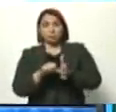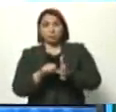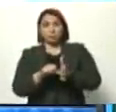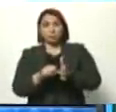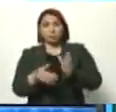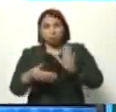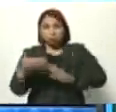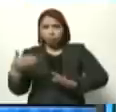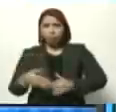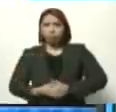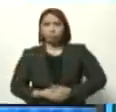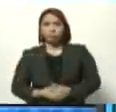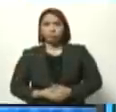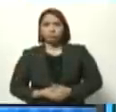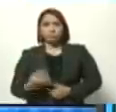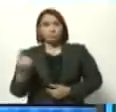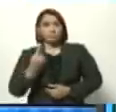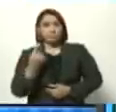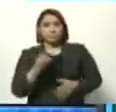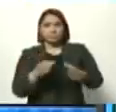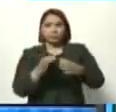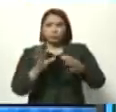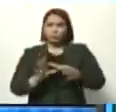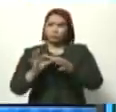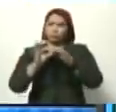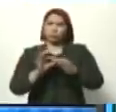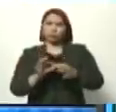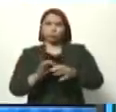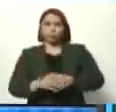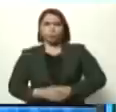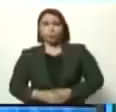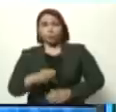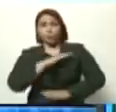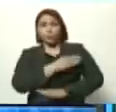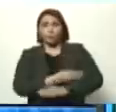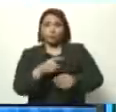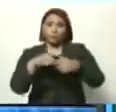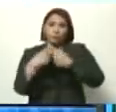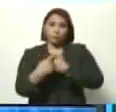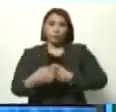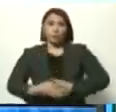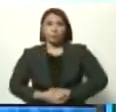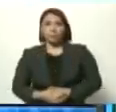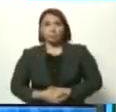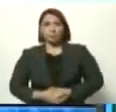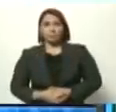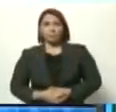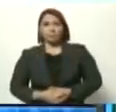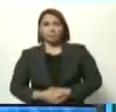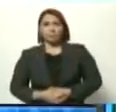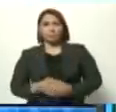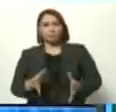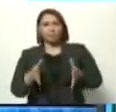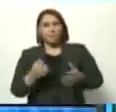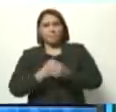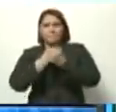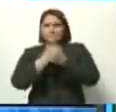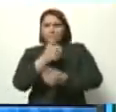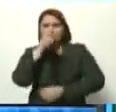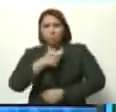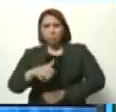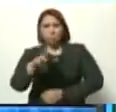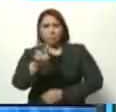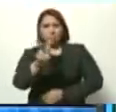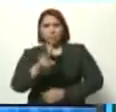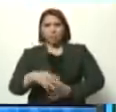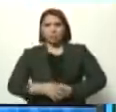salimos como un factor unitario de las fuerzas del gran polo patriótico a ganarnos el amor del pueblo